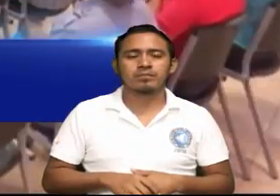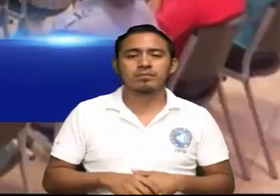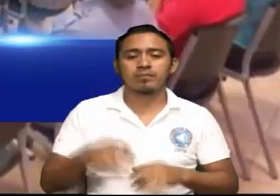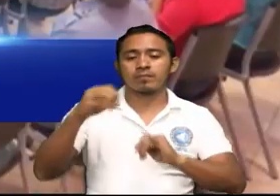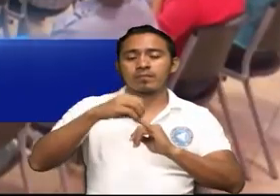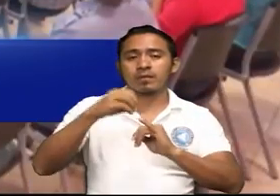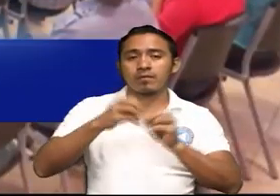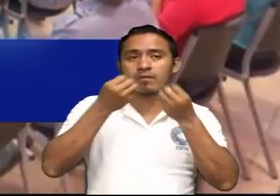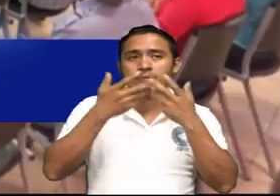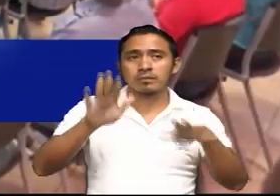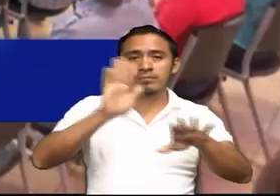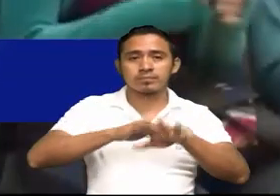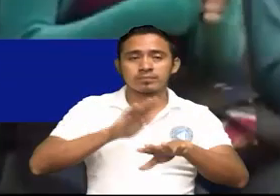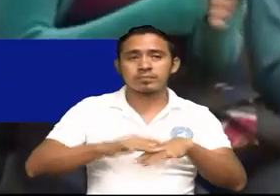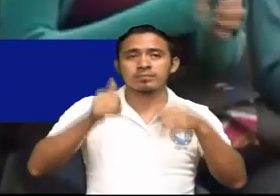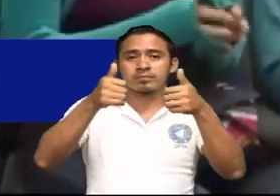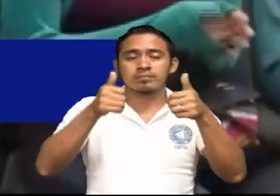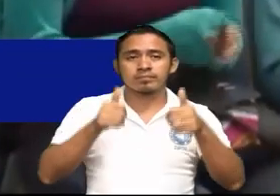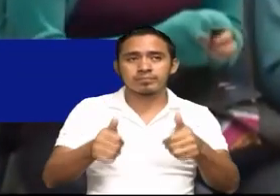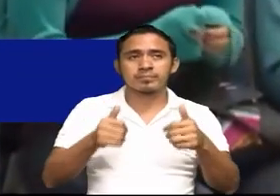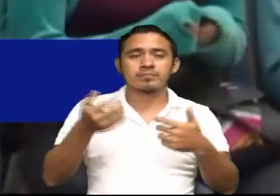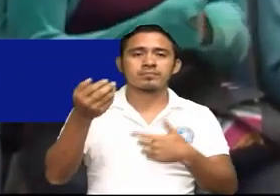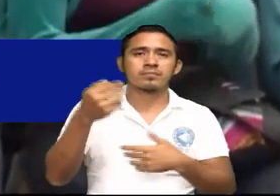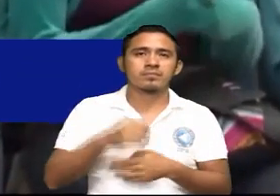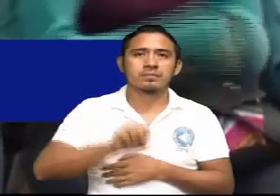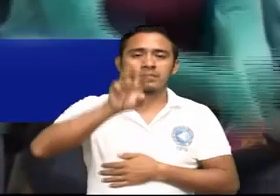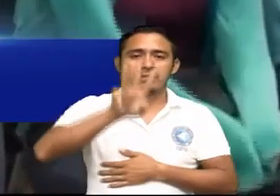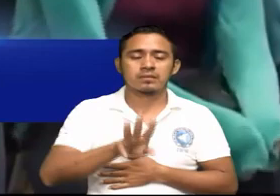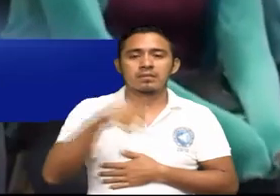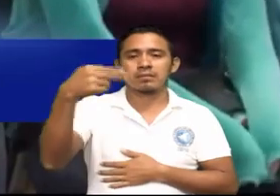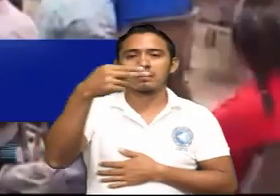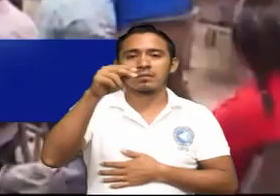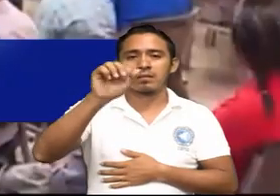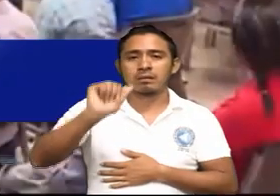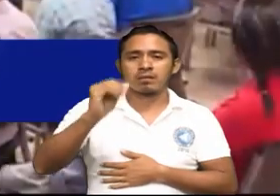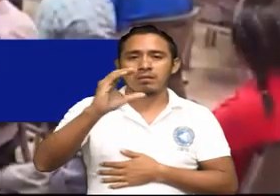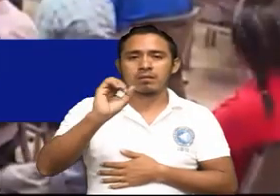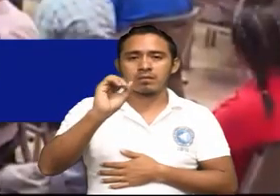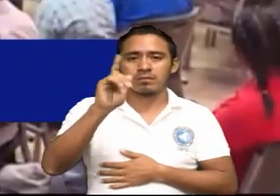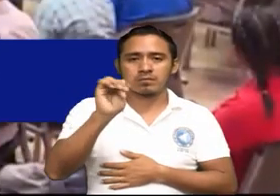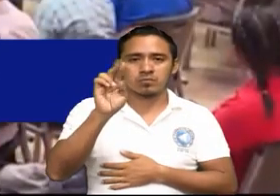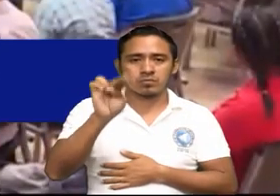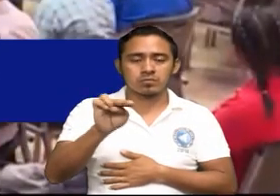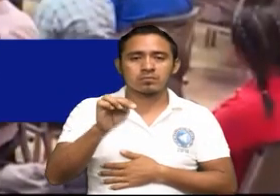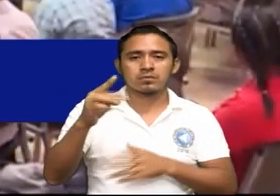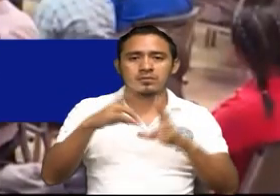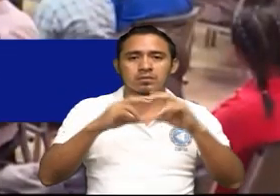Inatec lanza la convocatoria a la tercera edición de la competencia tecnológica